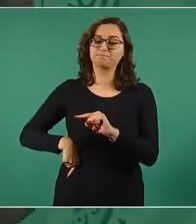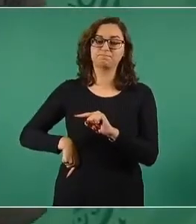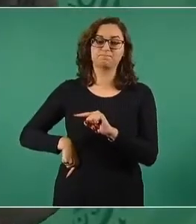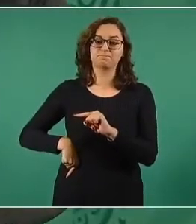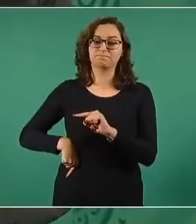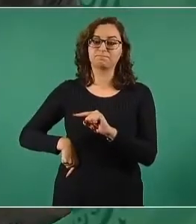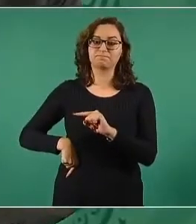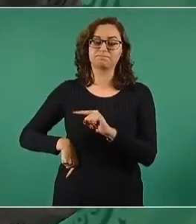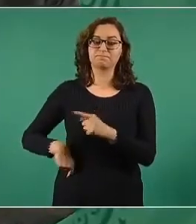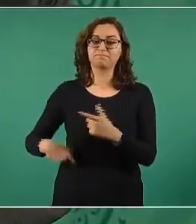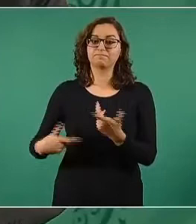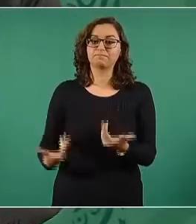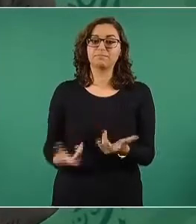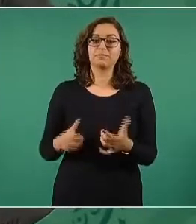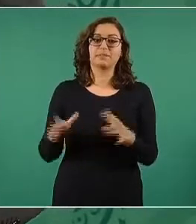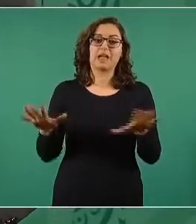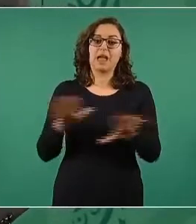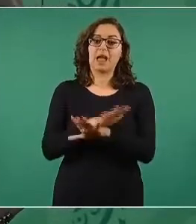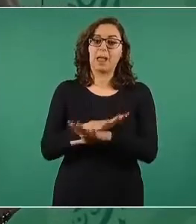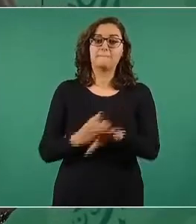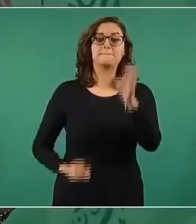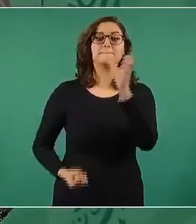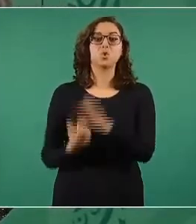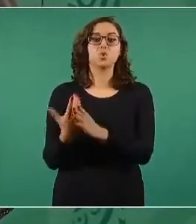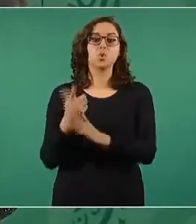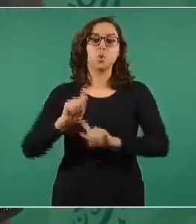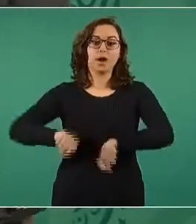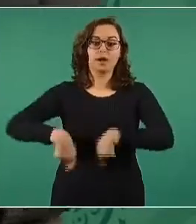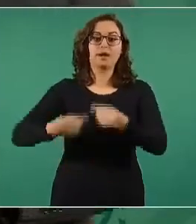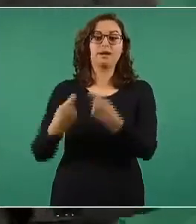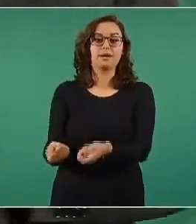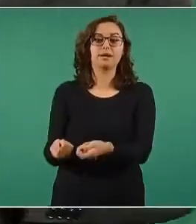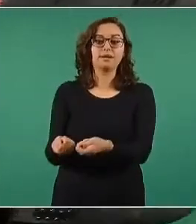y llega a sustituirlo